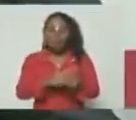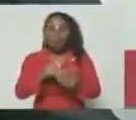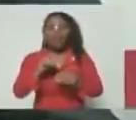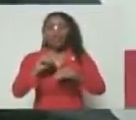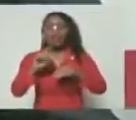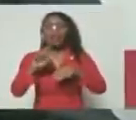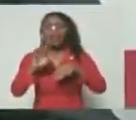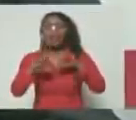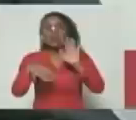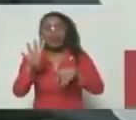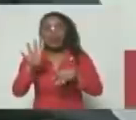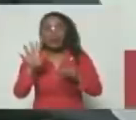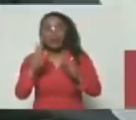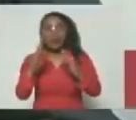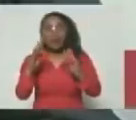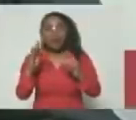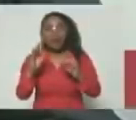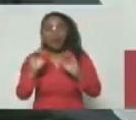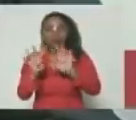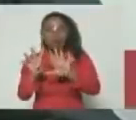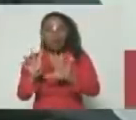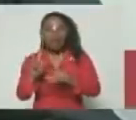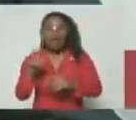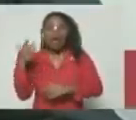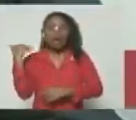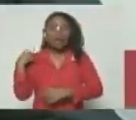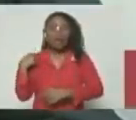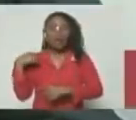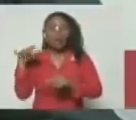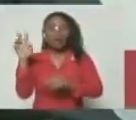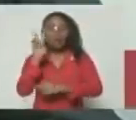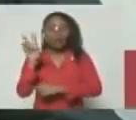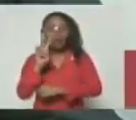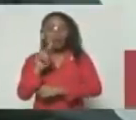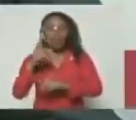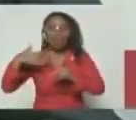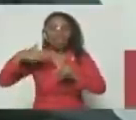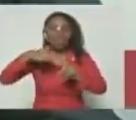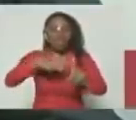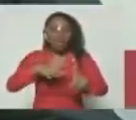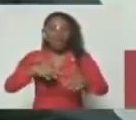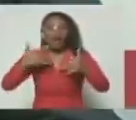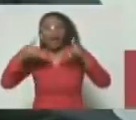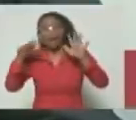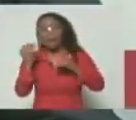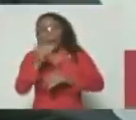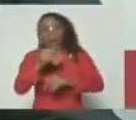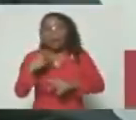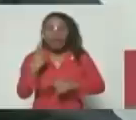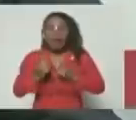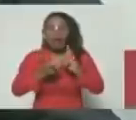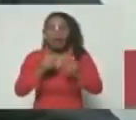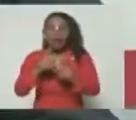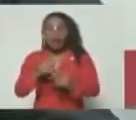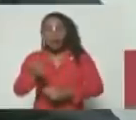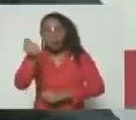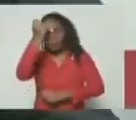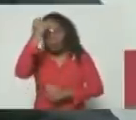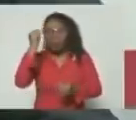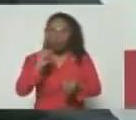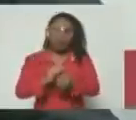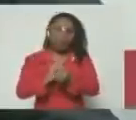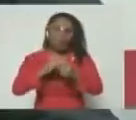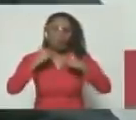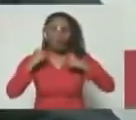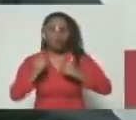Venezuela era amenazada con invasiones, era amenazada y además se perpetraron los más brutales bloqueos